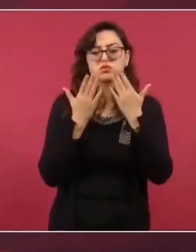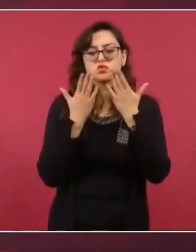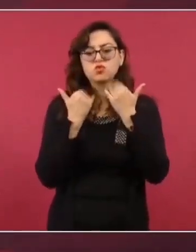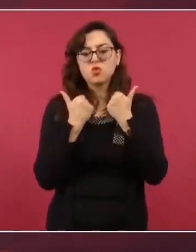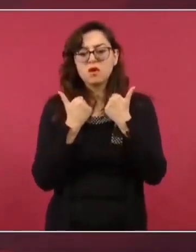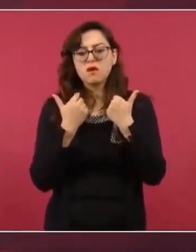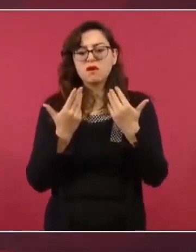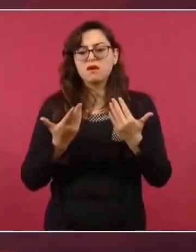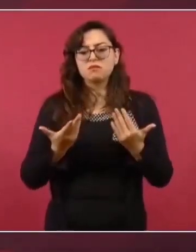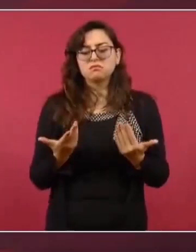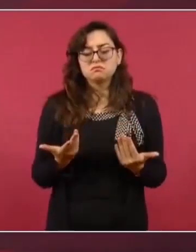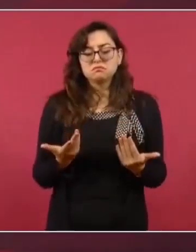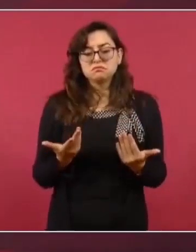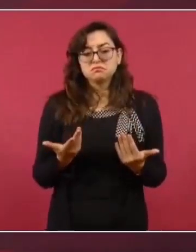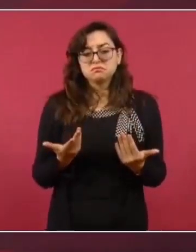que